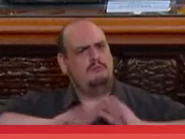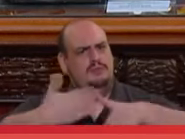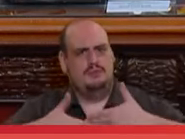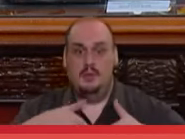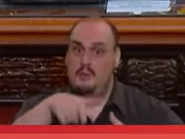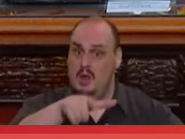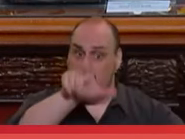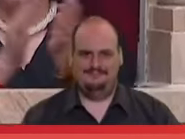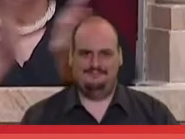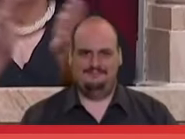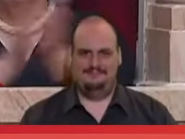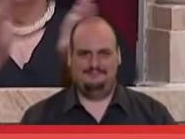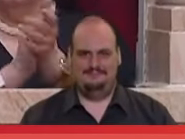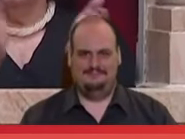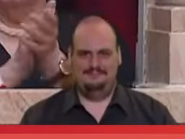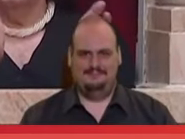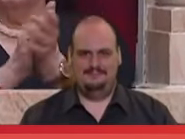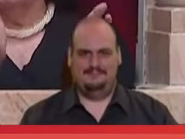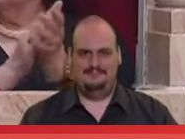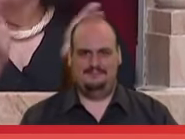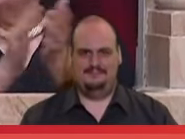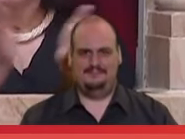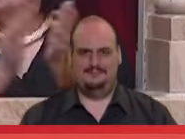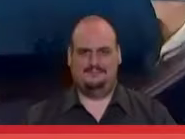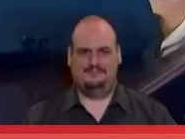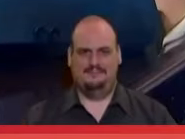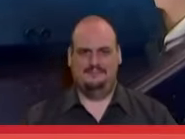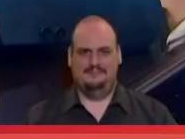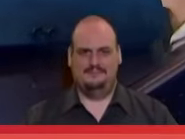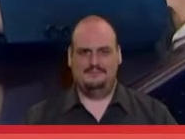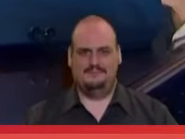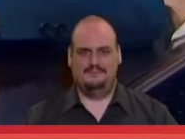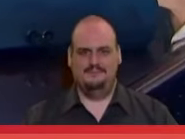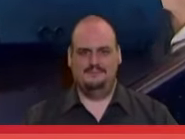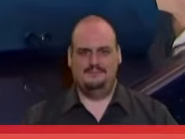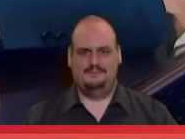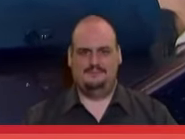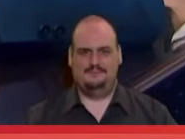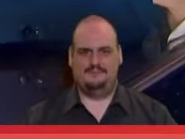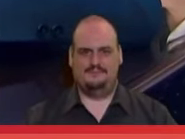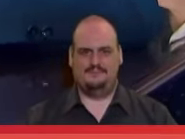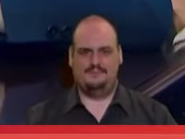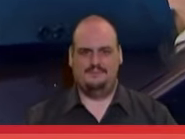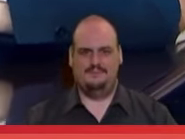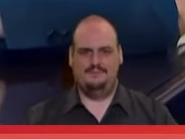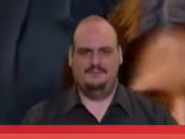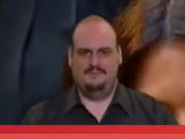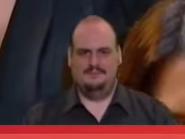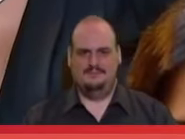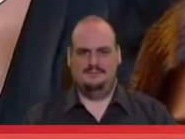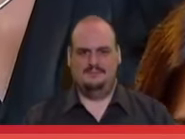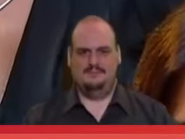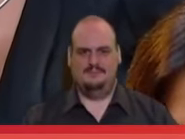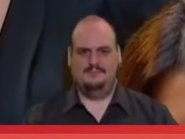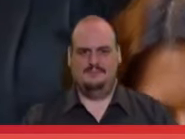producción cuando le querían poner un 15% más. Ya tenés impuesto, el impuesto país, ibas